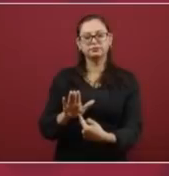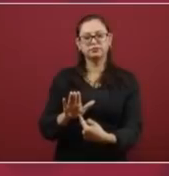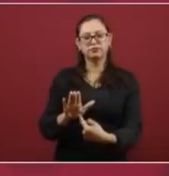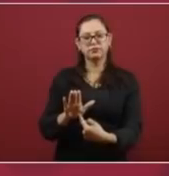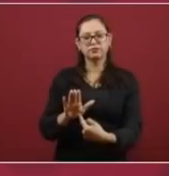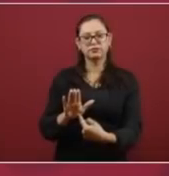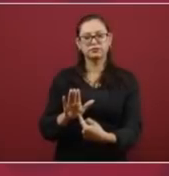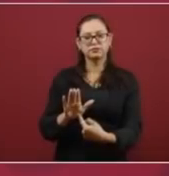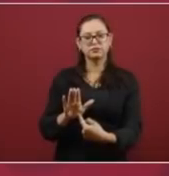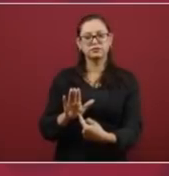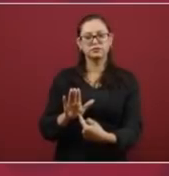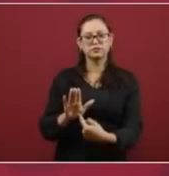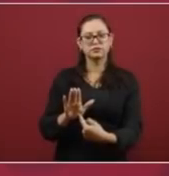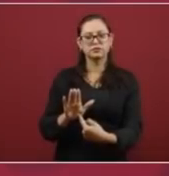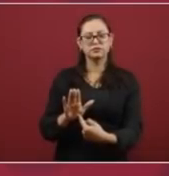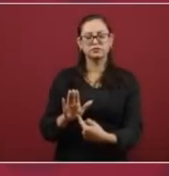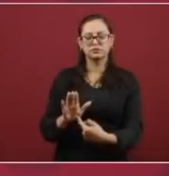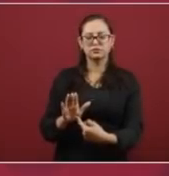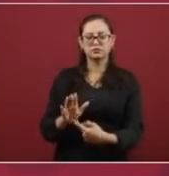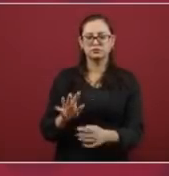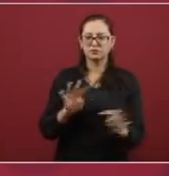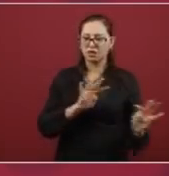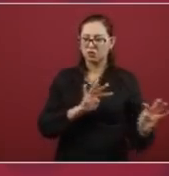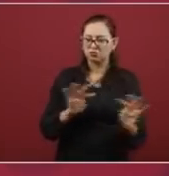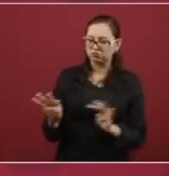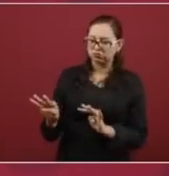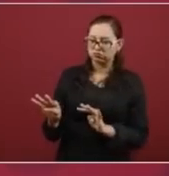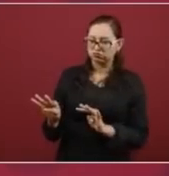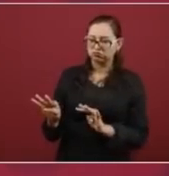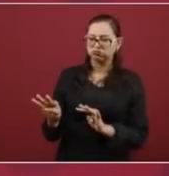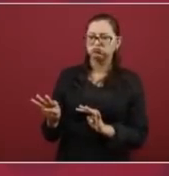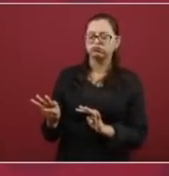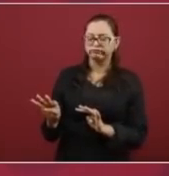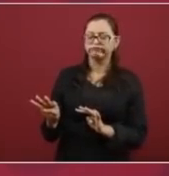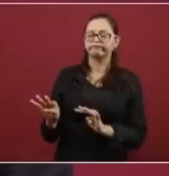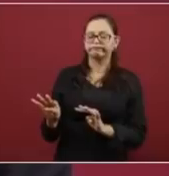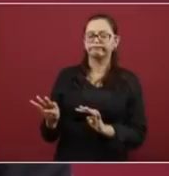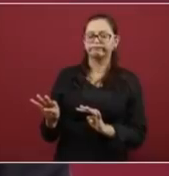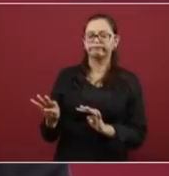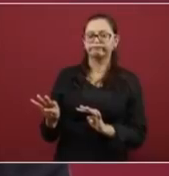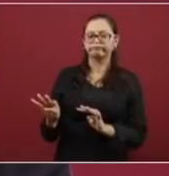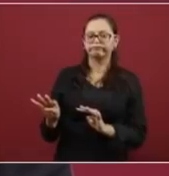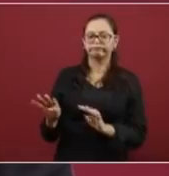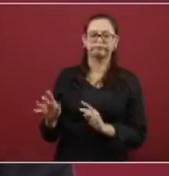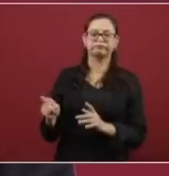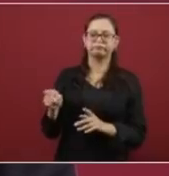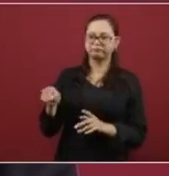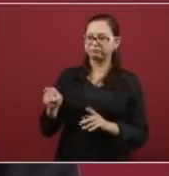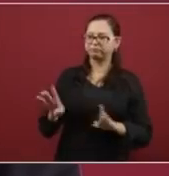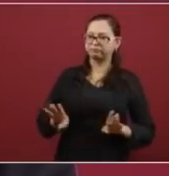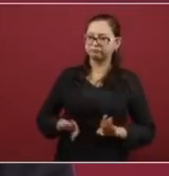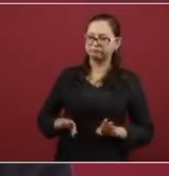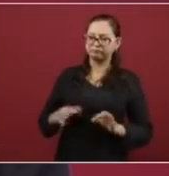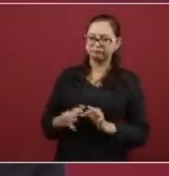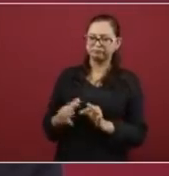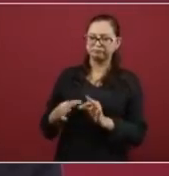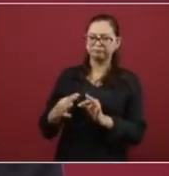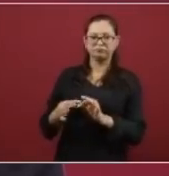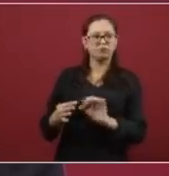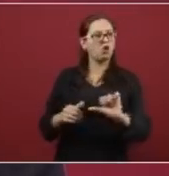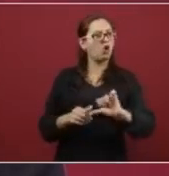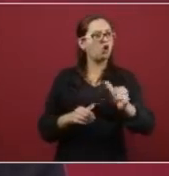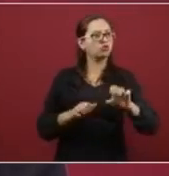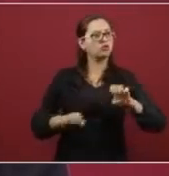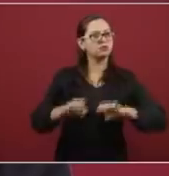siendo la nota principal por el comportamiento de muchos empresarios,